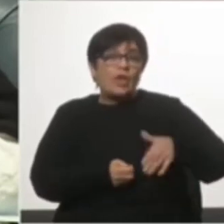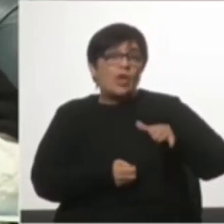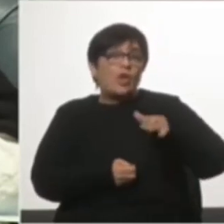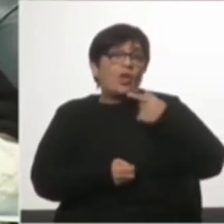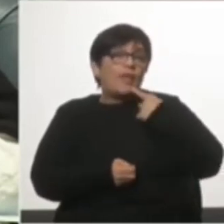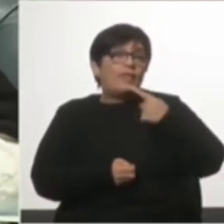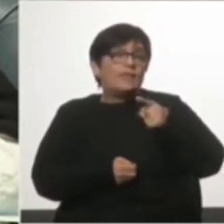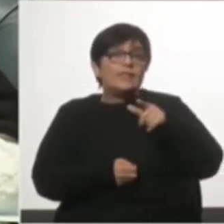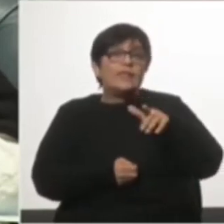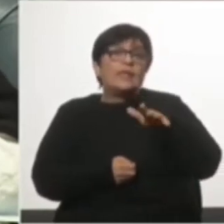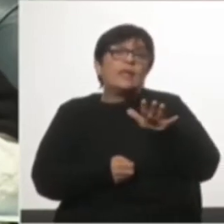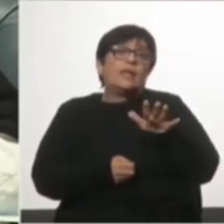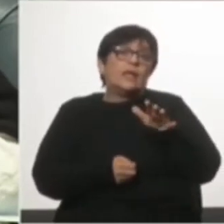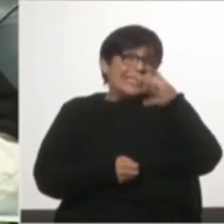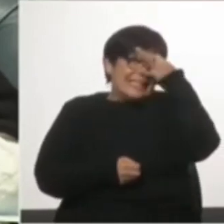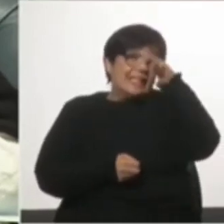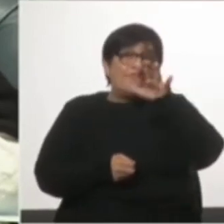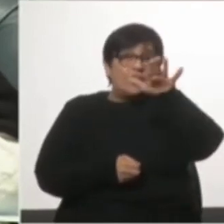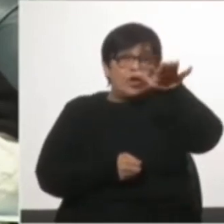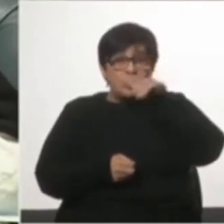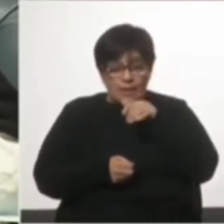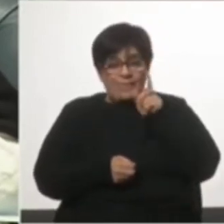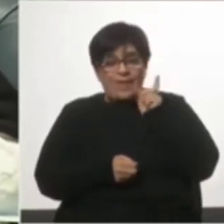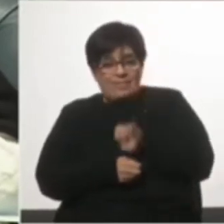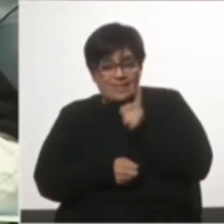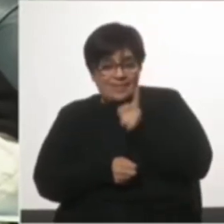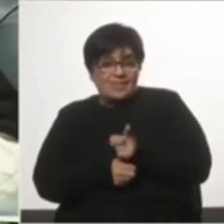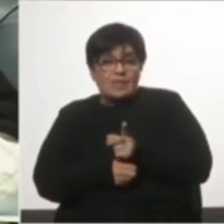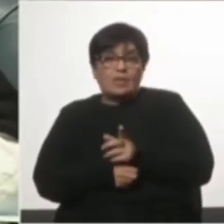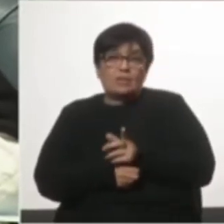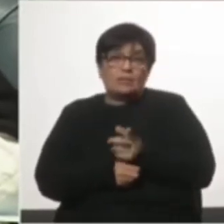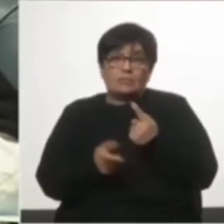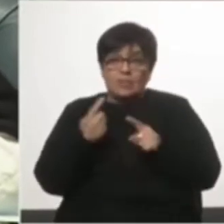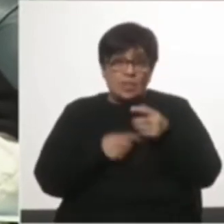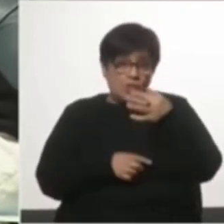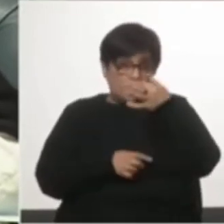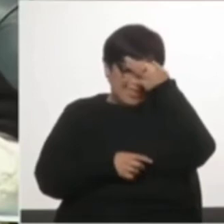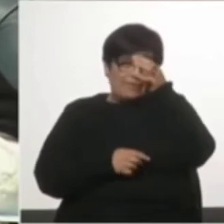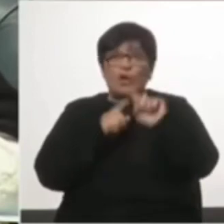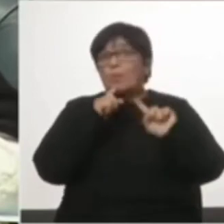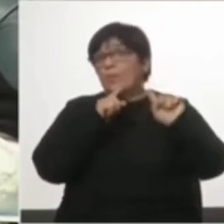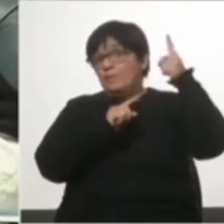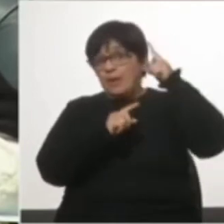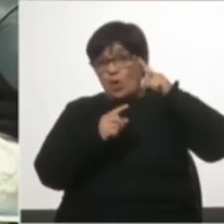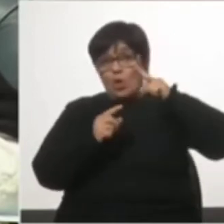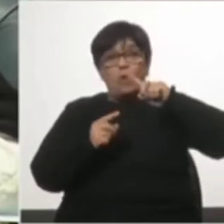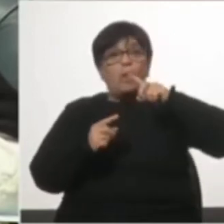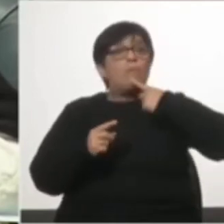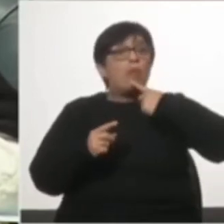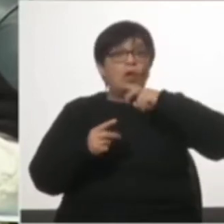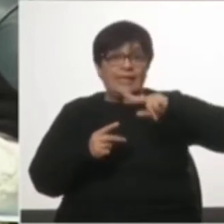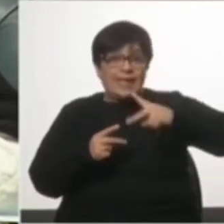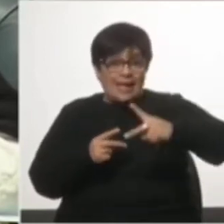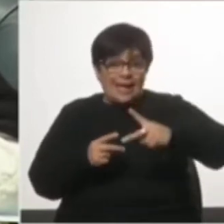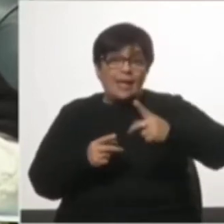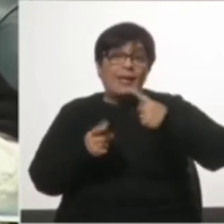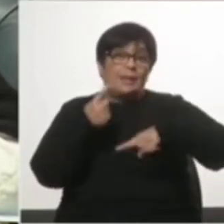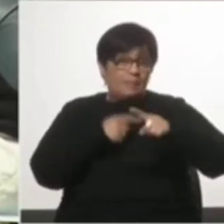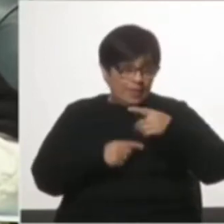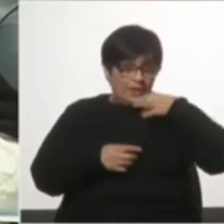fuerte contenido científico a la hora de tomar decisiones. Lo científico por encima de la política, afirmaban,